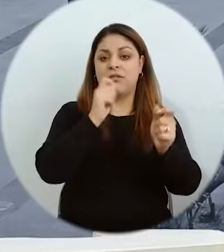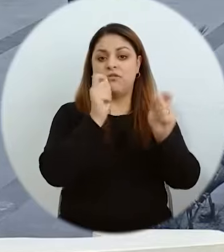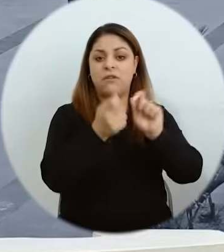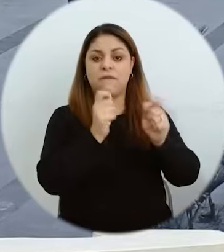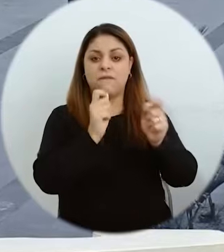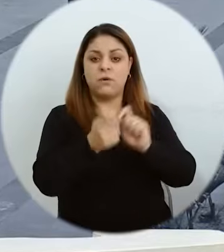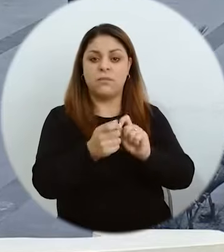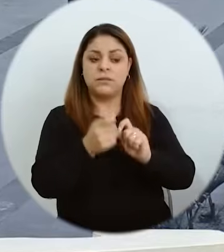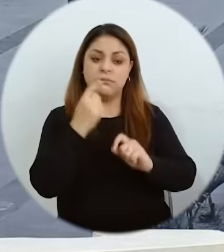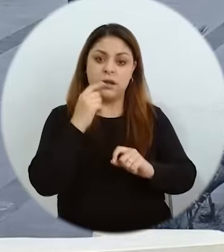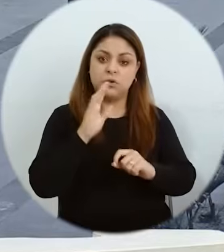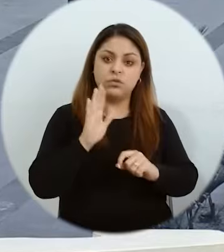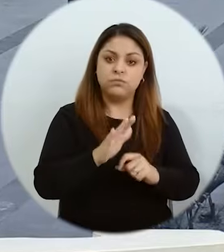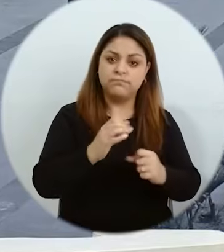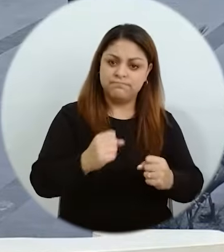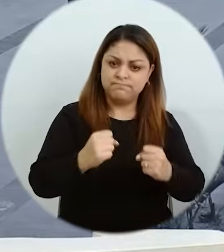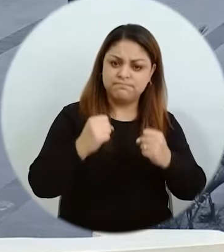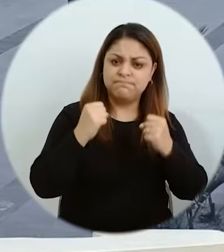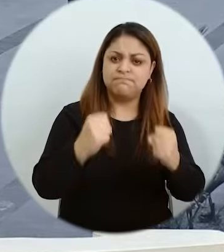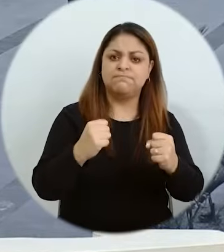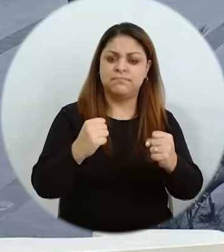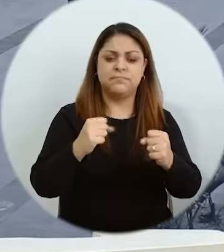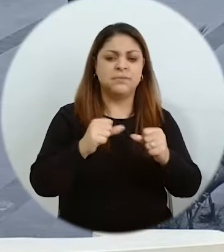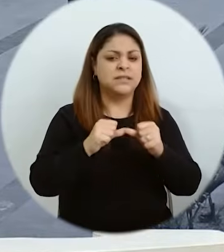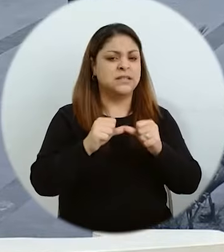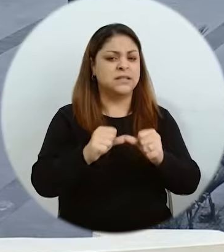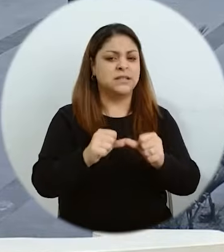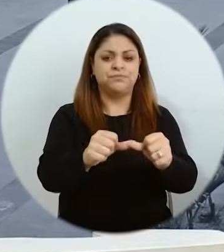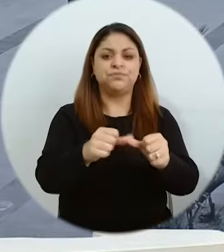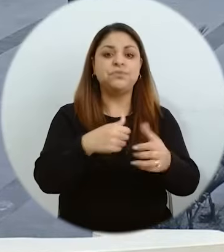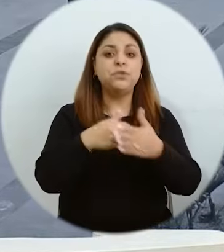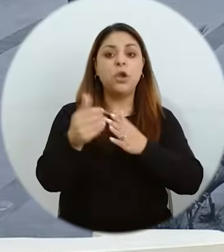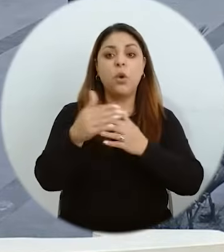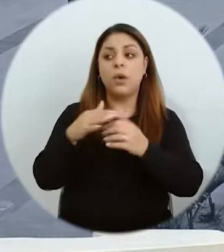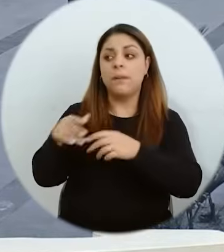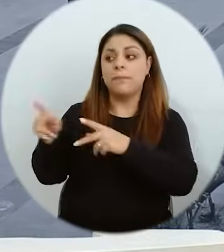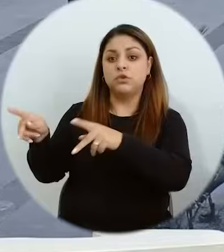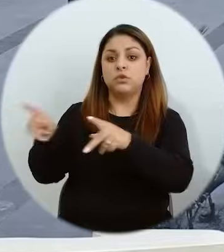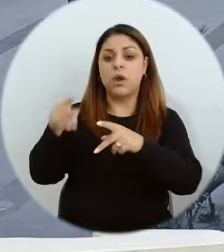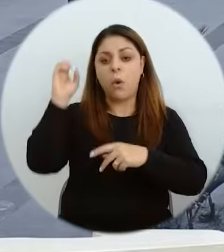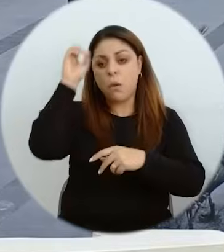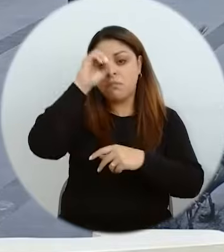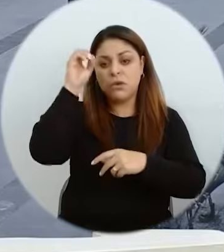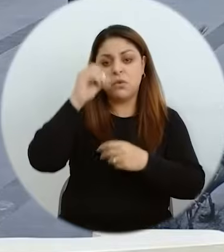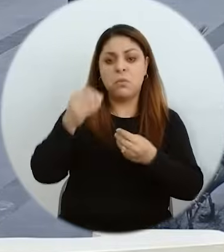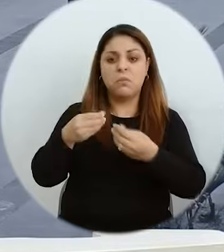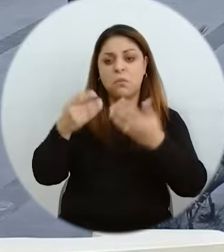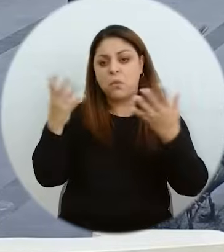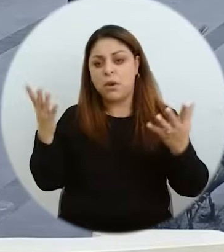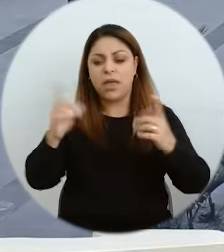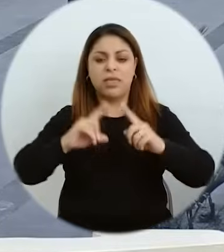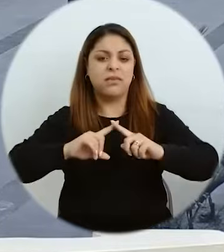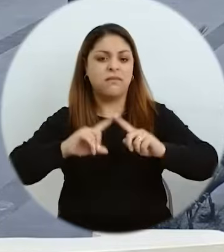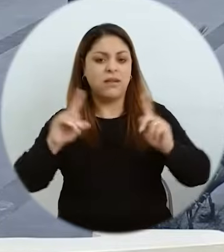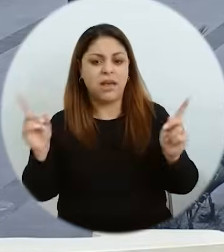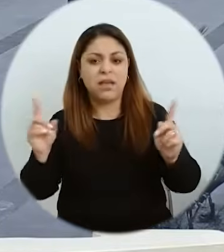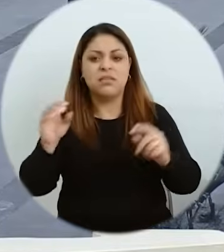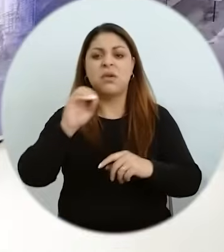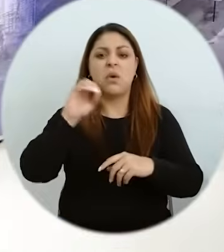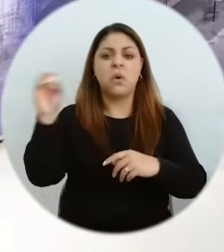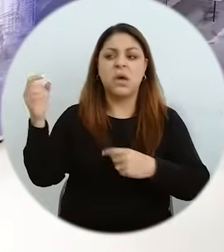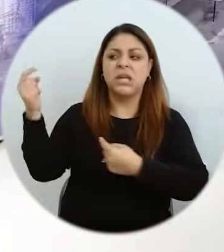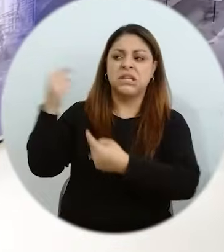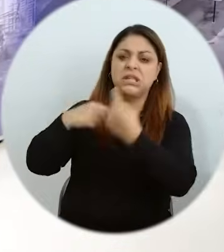esa institucionalidad siga fuerte más allá de la opinión pública coyuntural o de